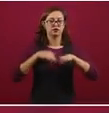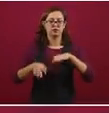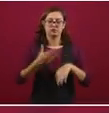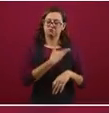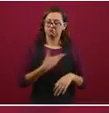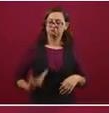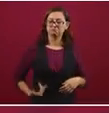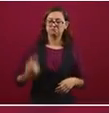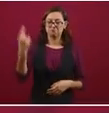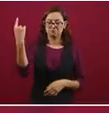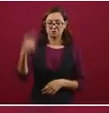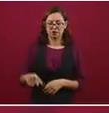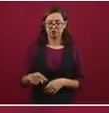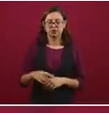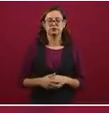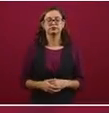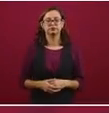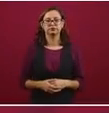dio el señor presidente.